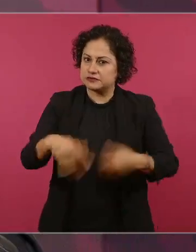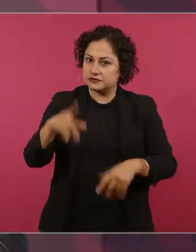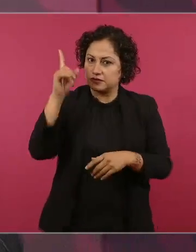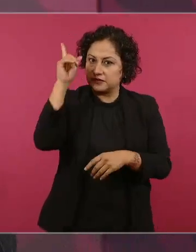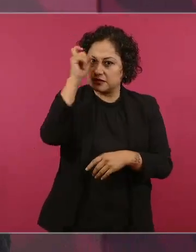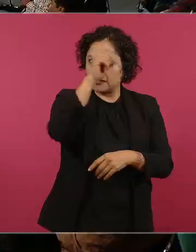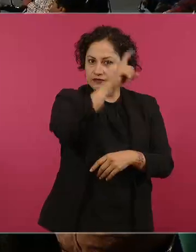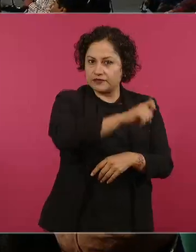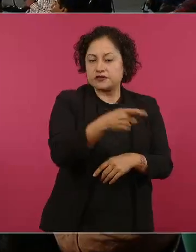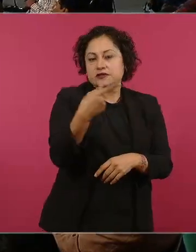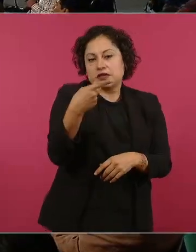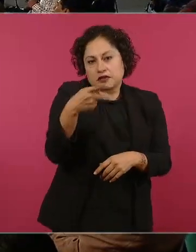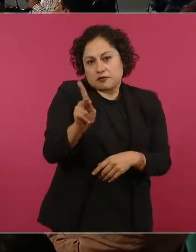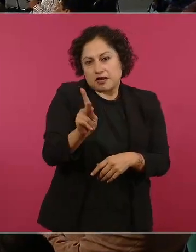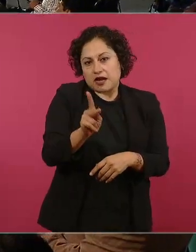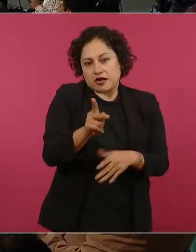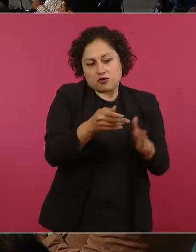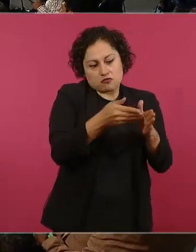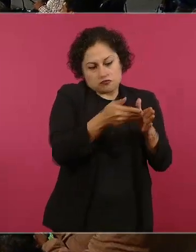Berta